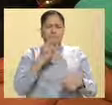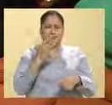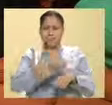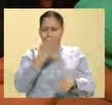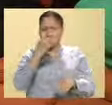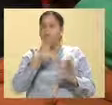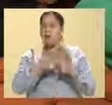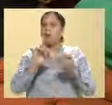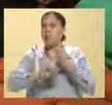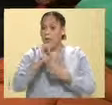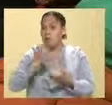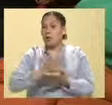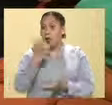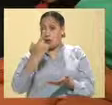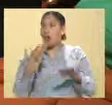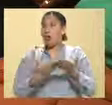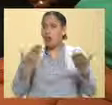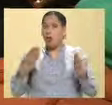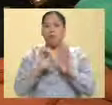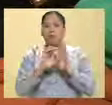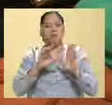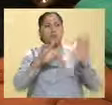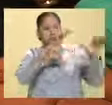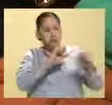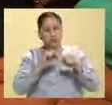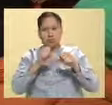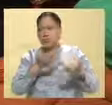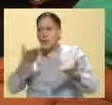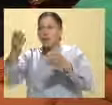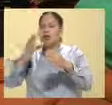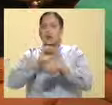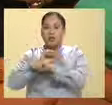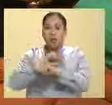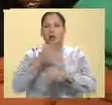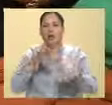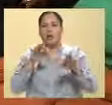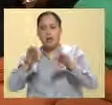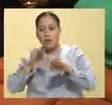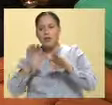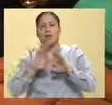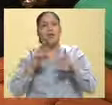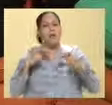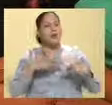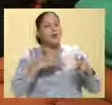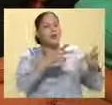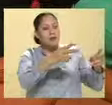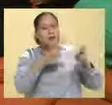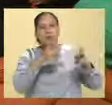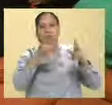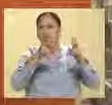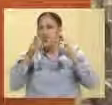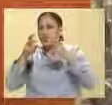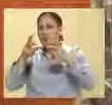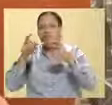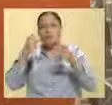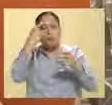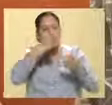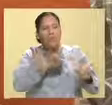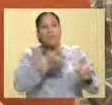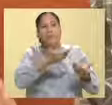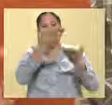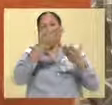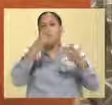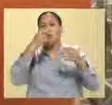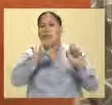en delitos que sabemos que hoy existen, como la explotación, la esclavitud, la trata de personas, que evidentemente no tienen nada que